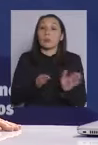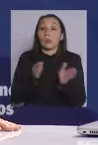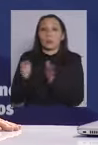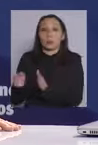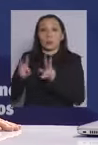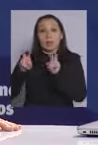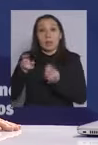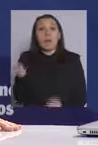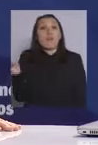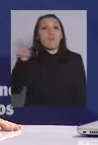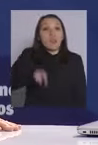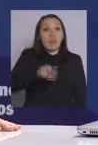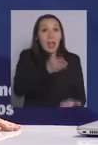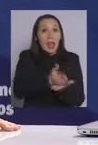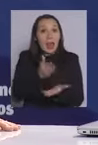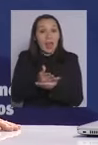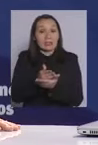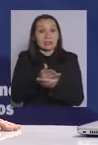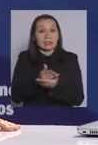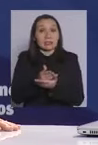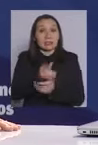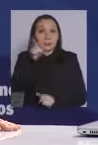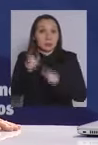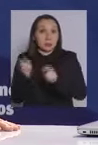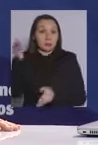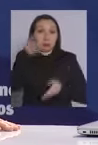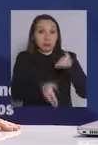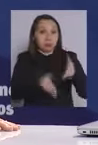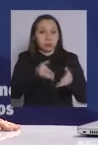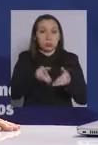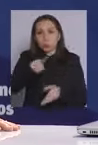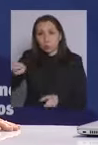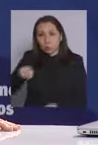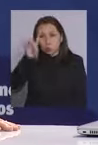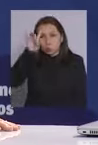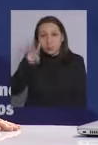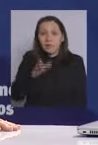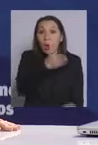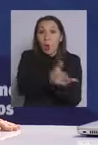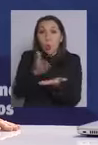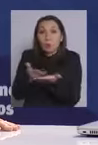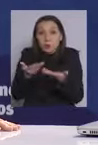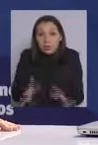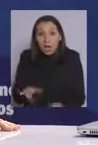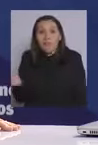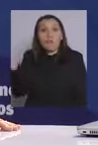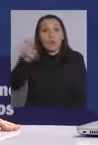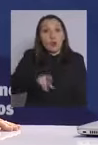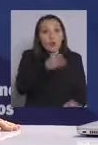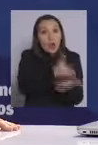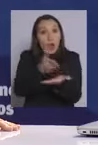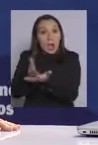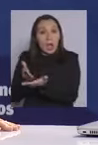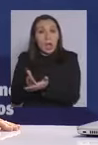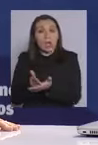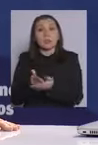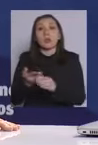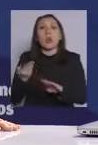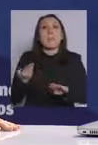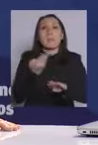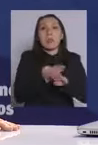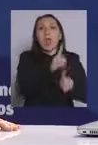al retorno a clases, usted sabe que las escuelas que han retornado a clase ha sido a petición de